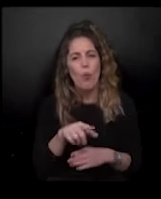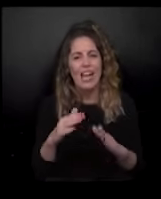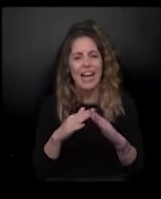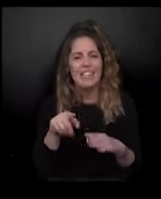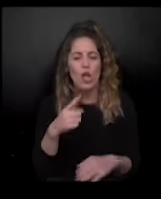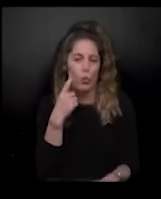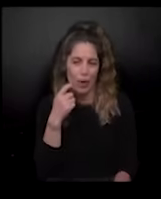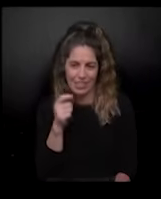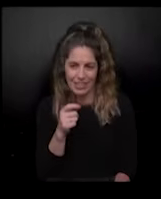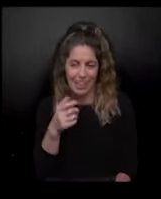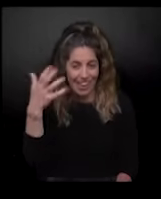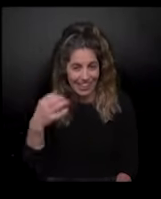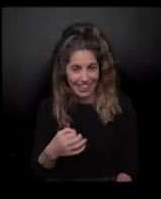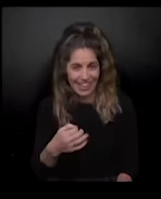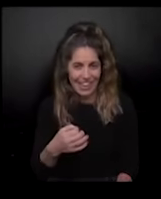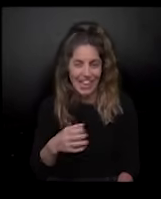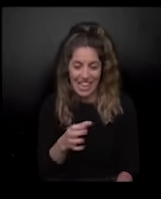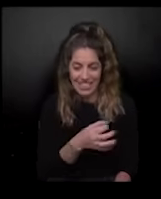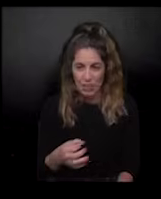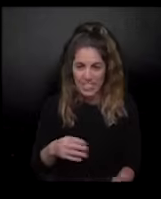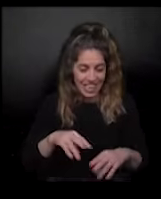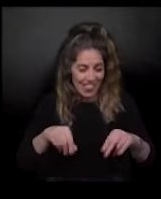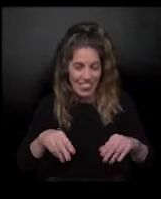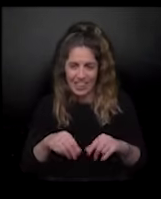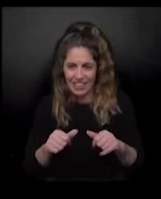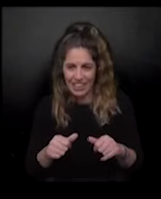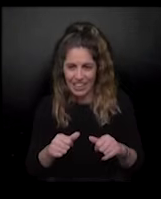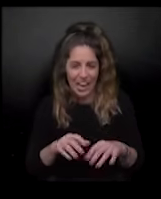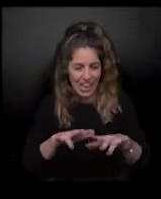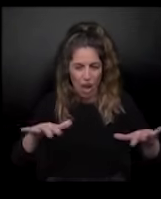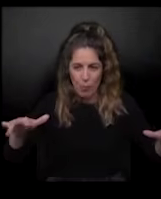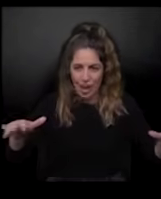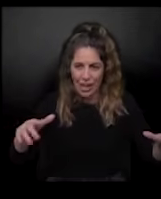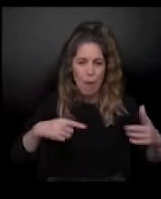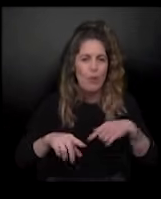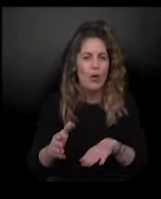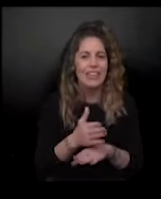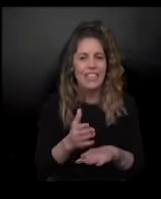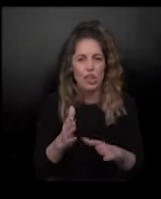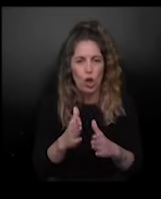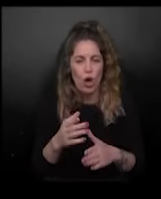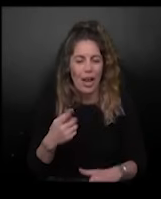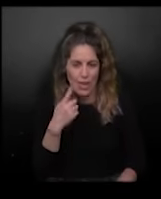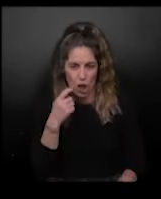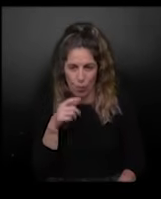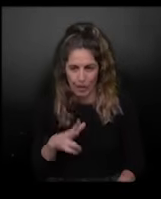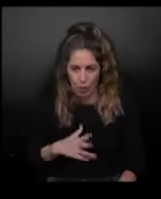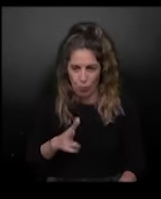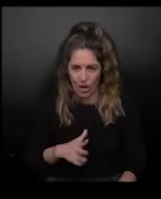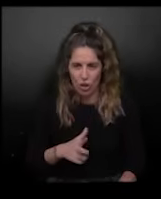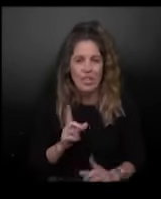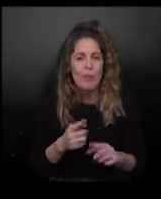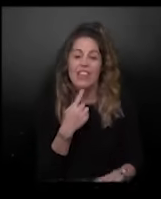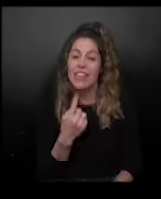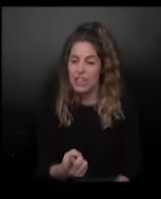padre cree en las semillas en la tierra en el mar Pero ante todo en el hombre también te